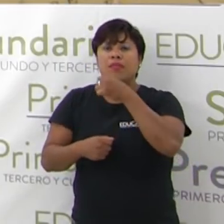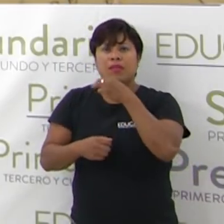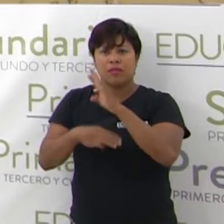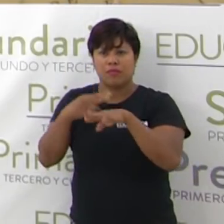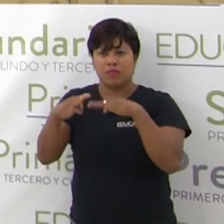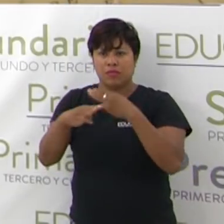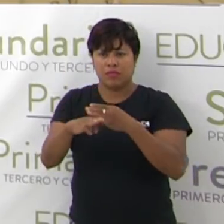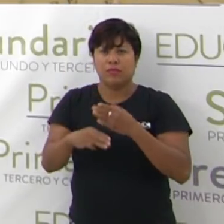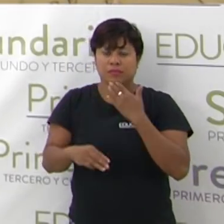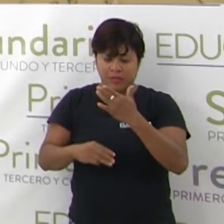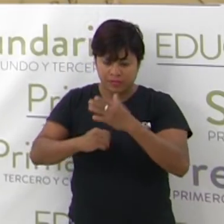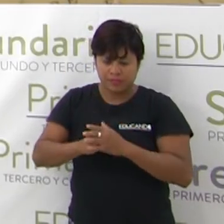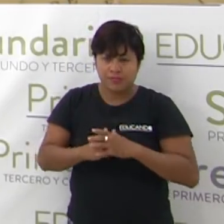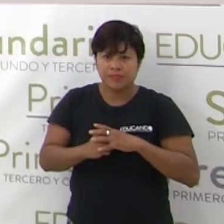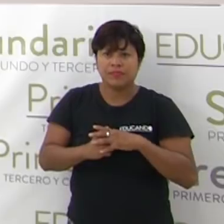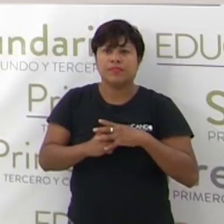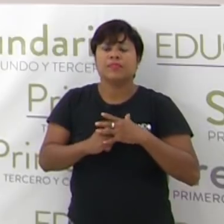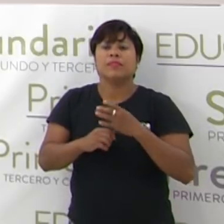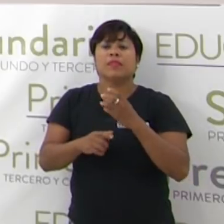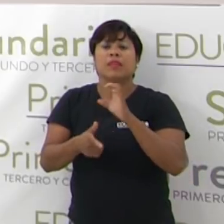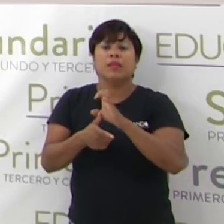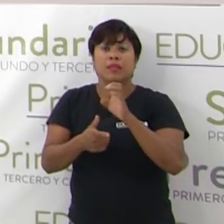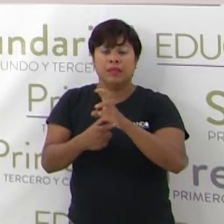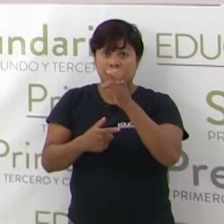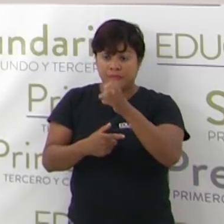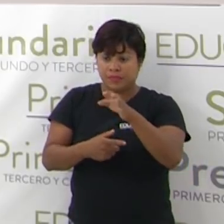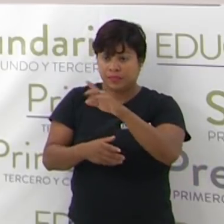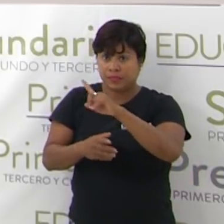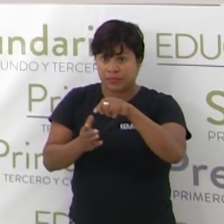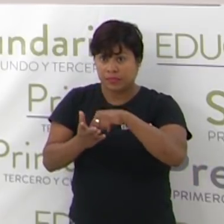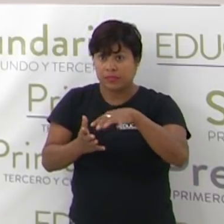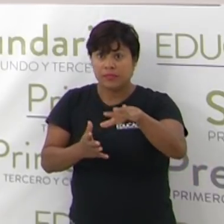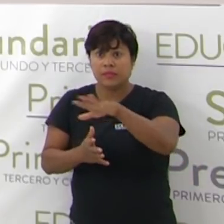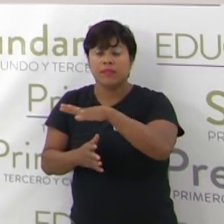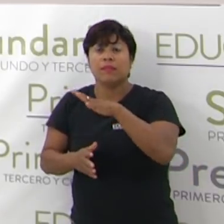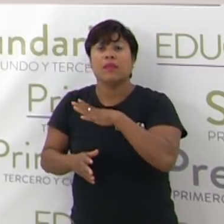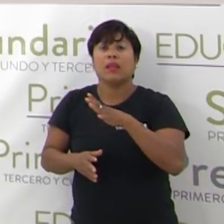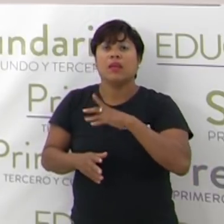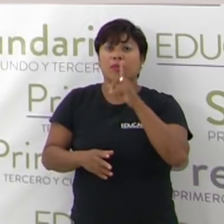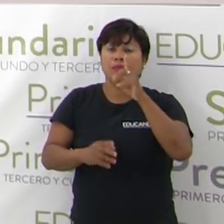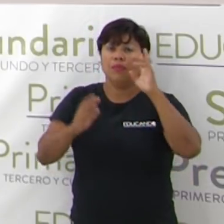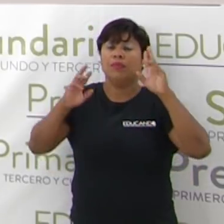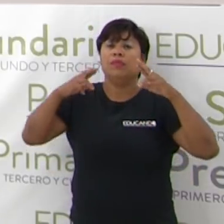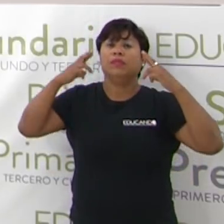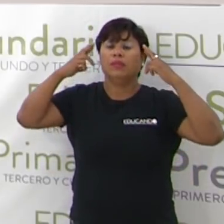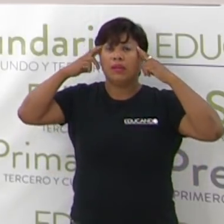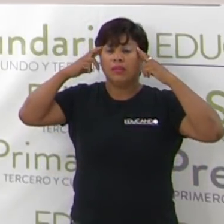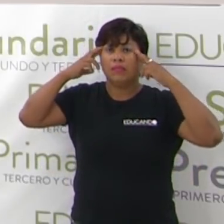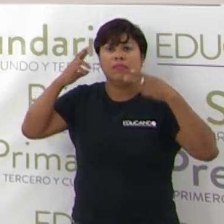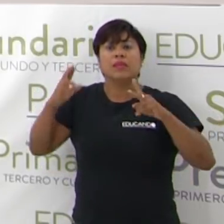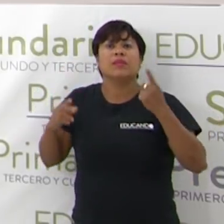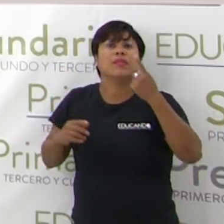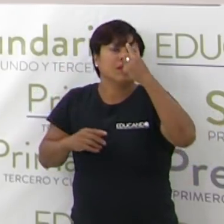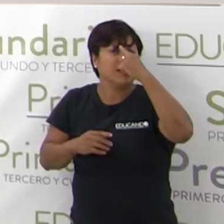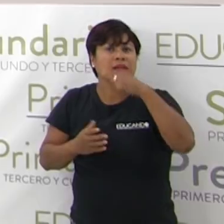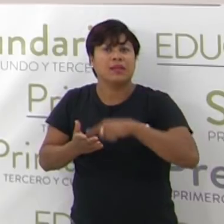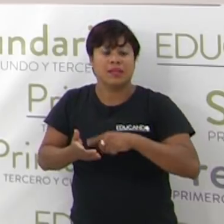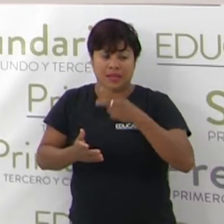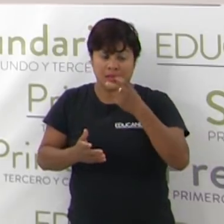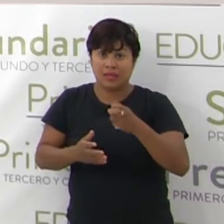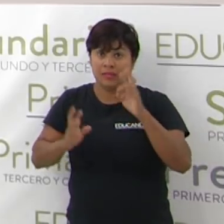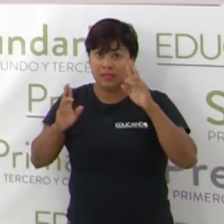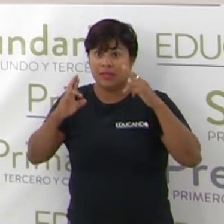Bueno, entonces en esa zona, niños, había un rey. Pero ¿qué creen? Este